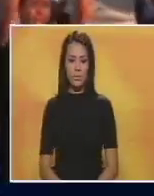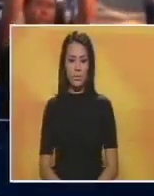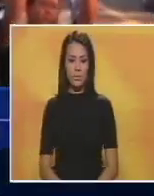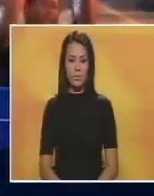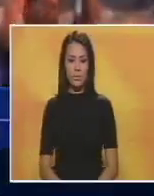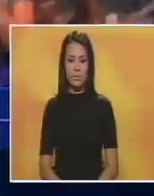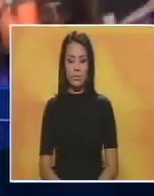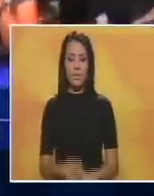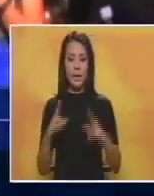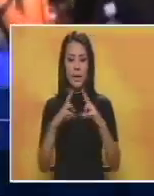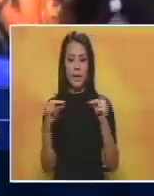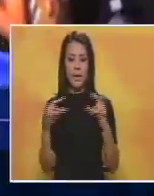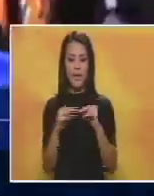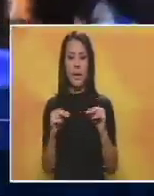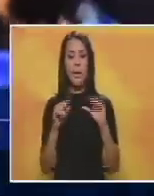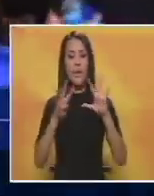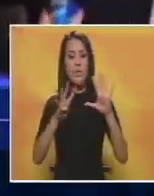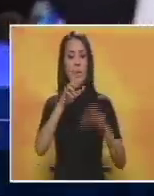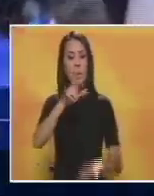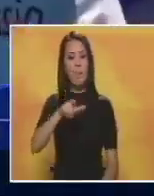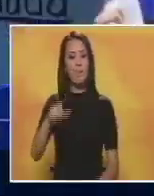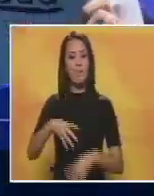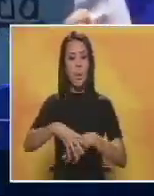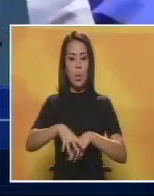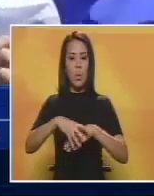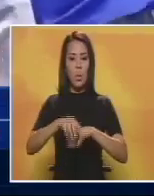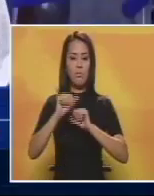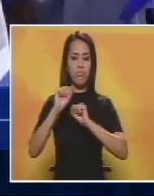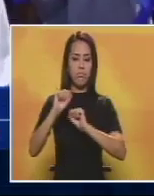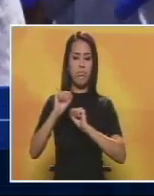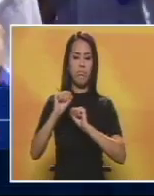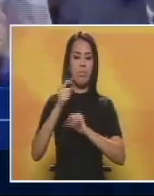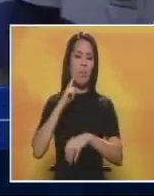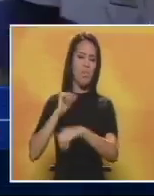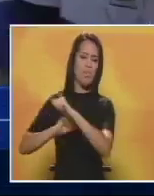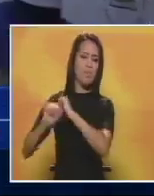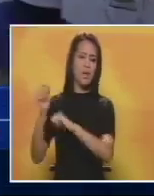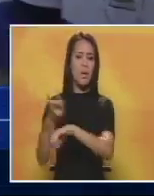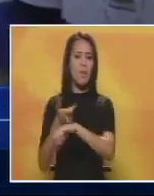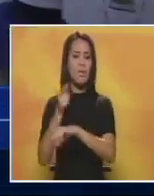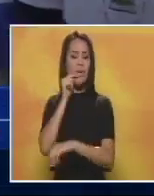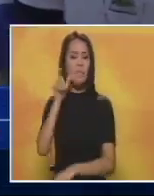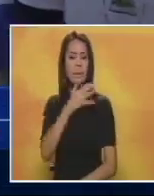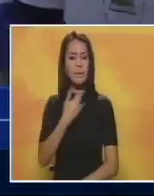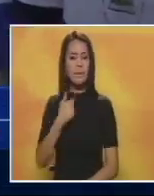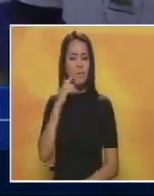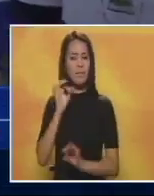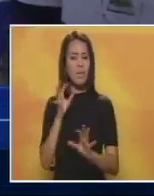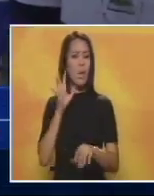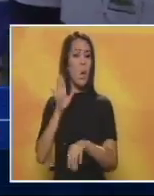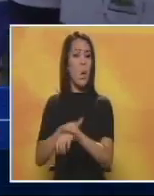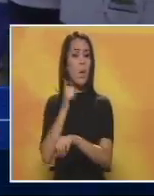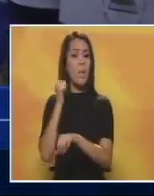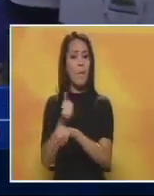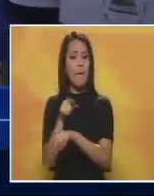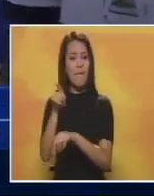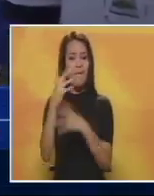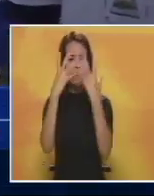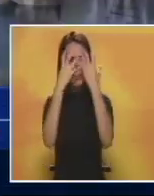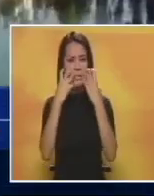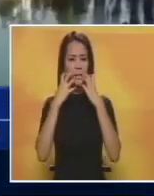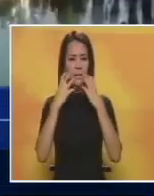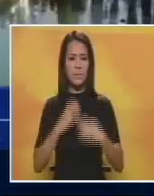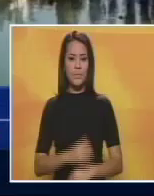En Nicaragua, 9 personas que protestaron contra el gobierno del presidente Daniel Ortega fueron declaradas culpables de